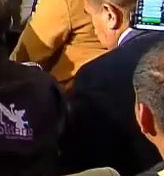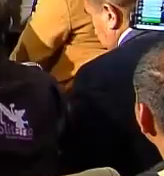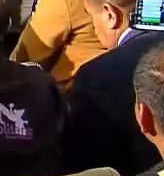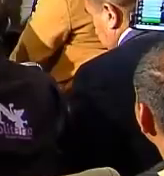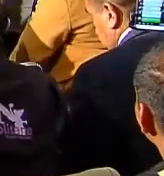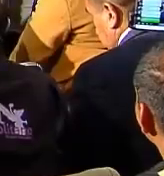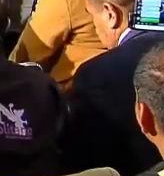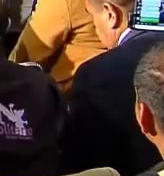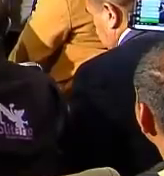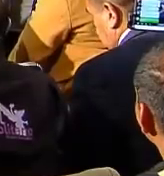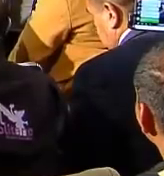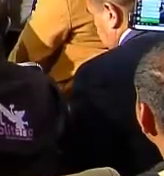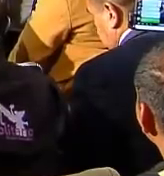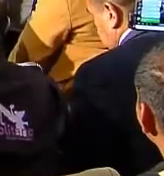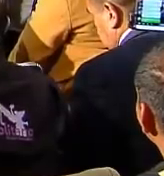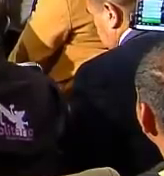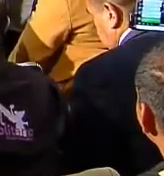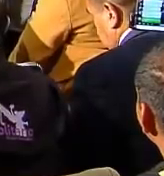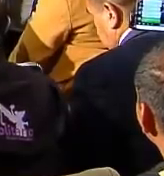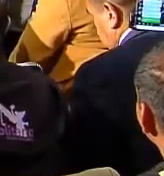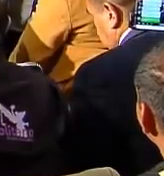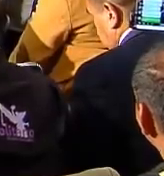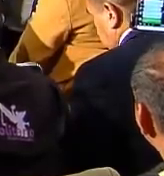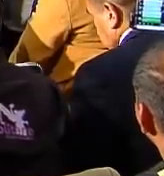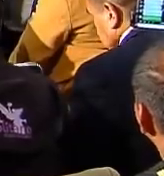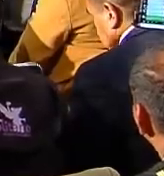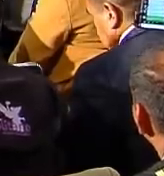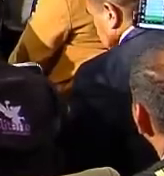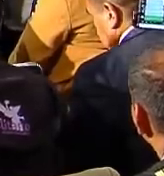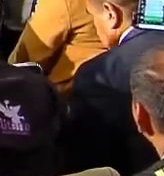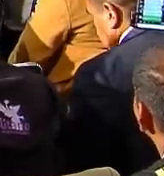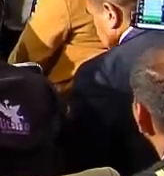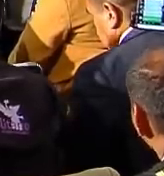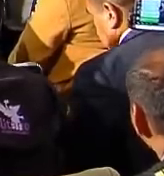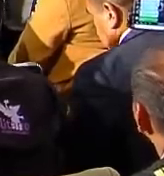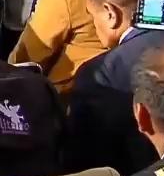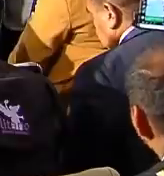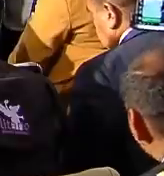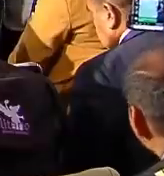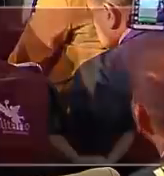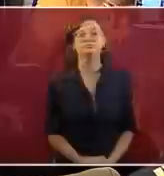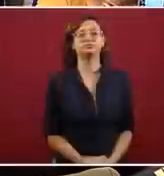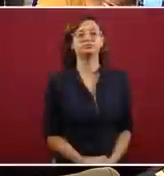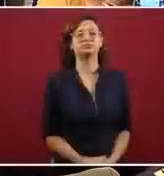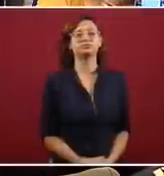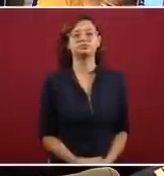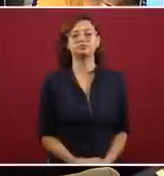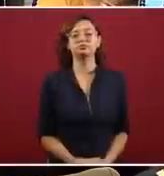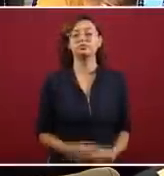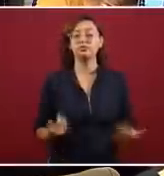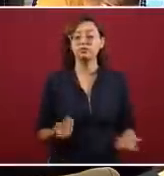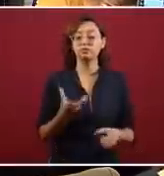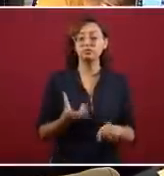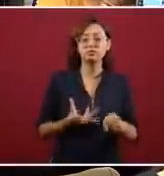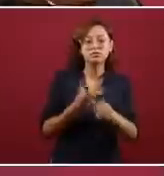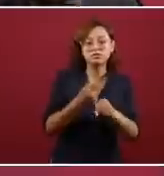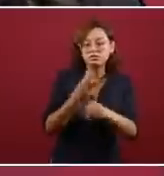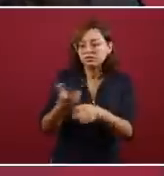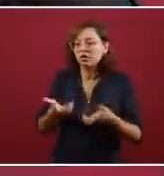concreto que son obras de arte, están trabajando hombres y están trabajando